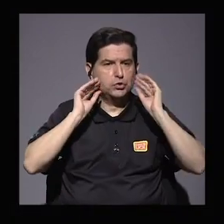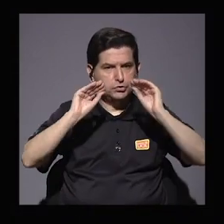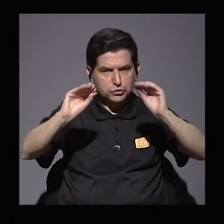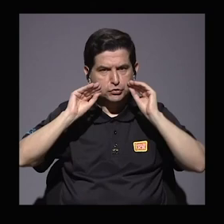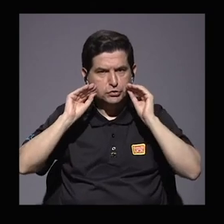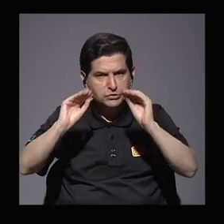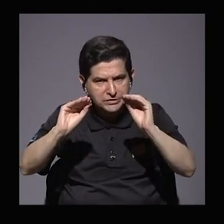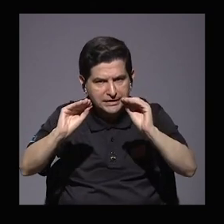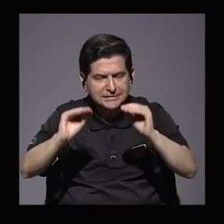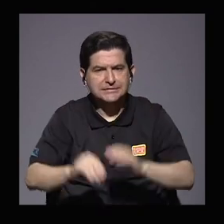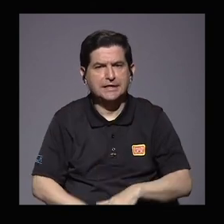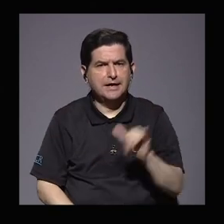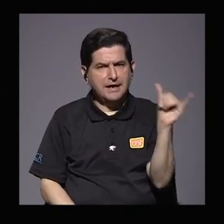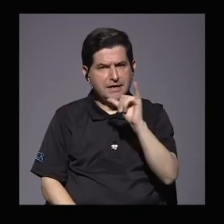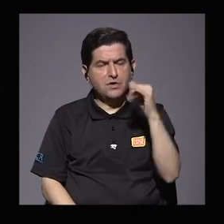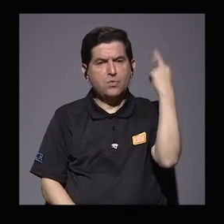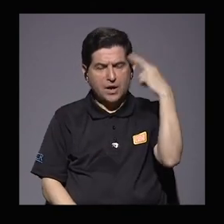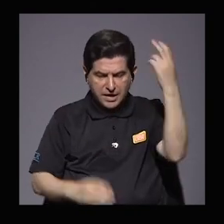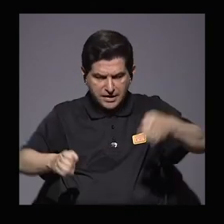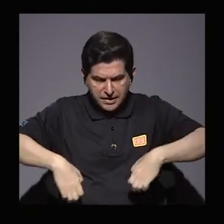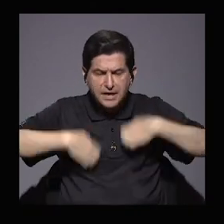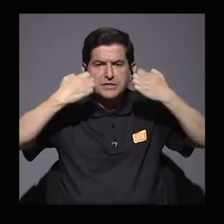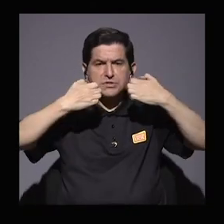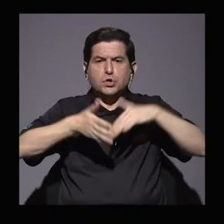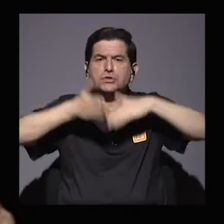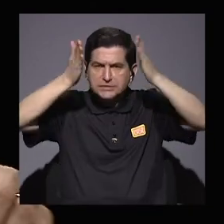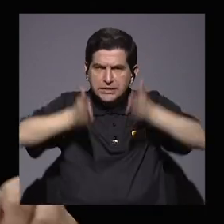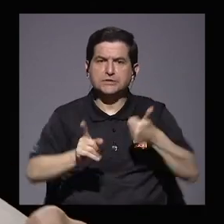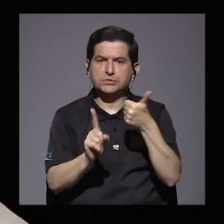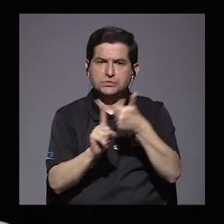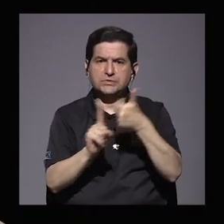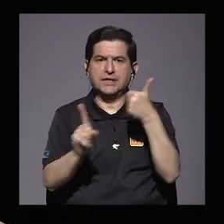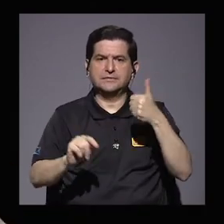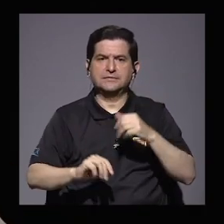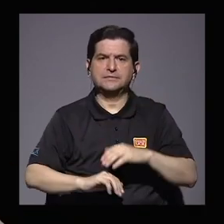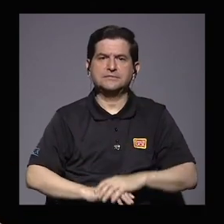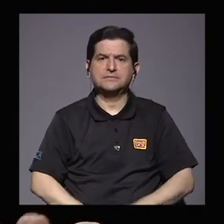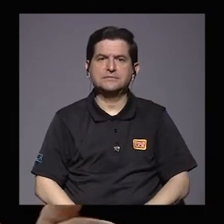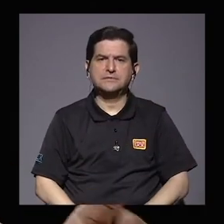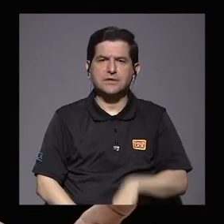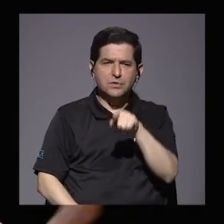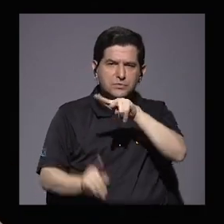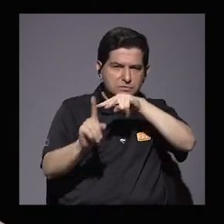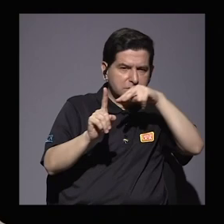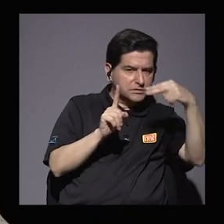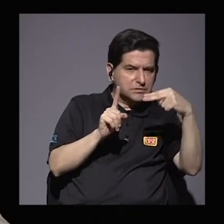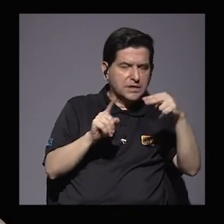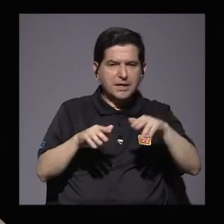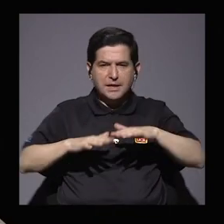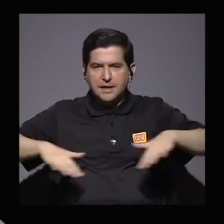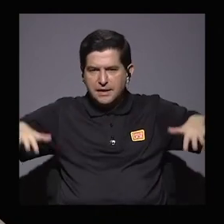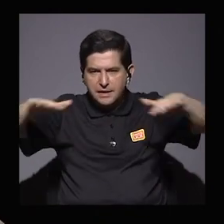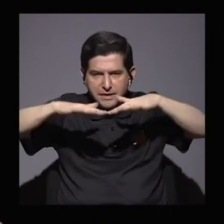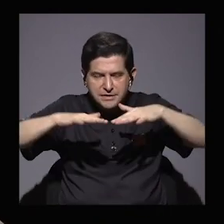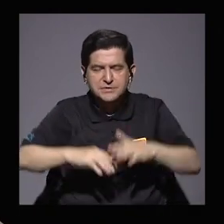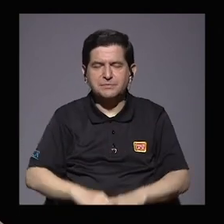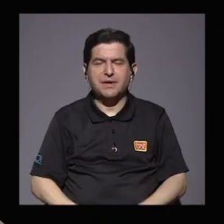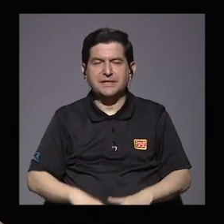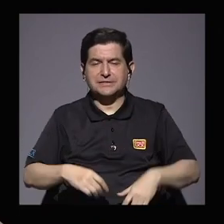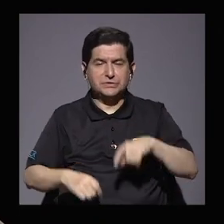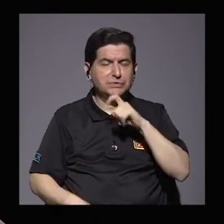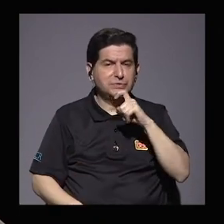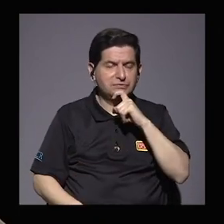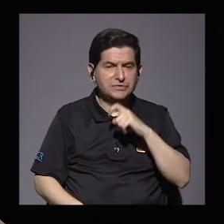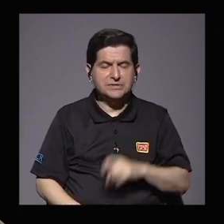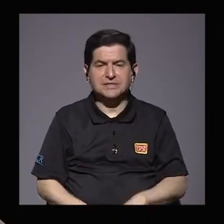docencia, también la razón de ser, que son los estudiantes. ¿Cómo mira usted en ese panorama crítico el protagonismo